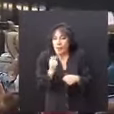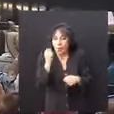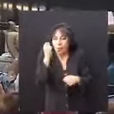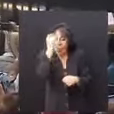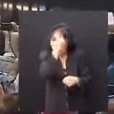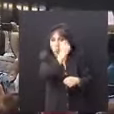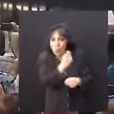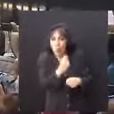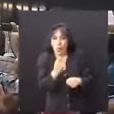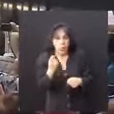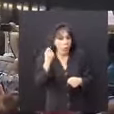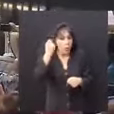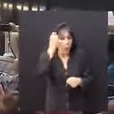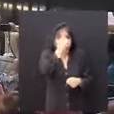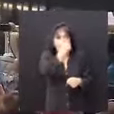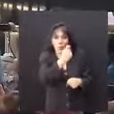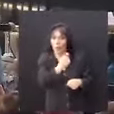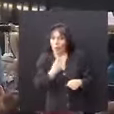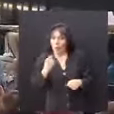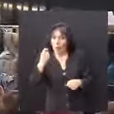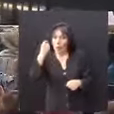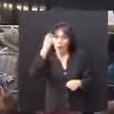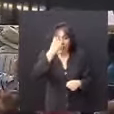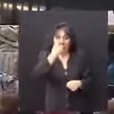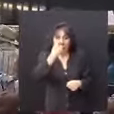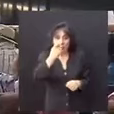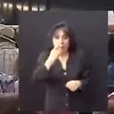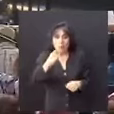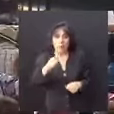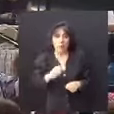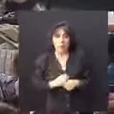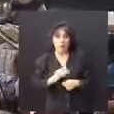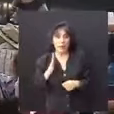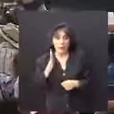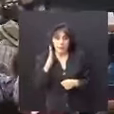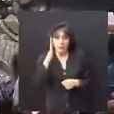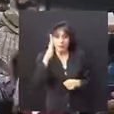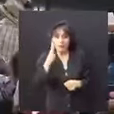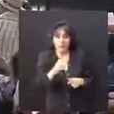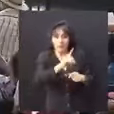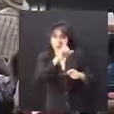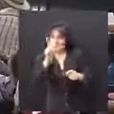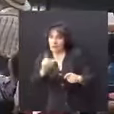se decide el futuro de la patria.